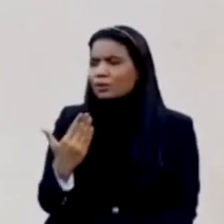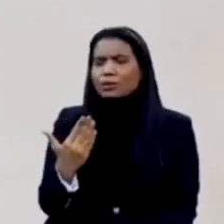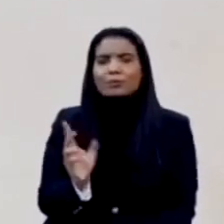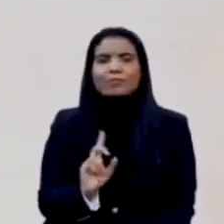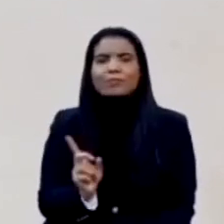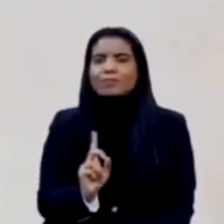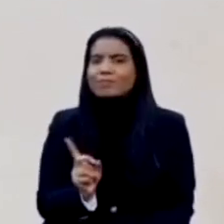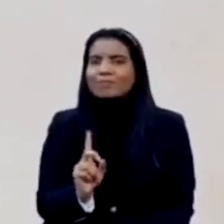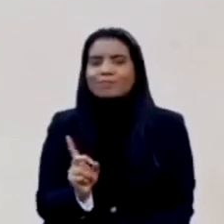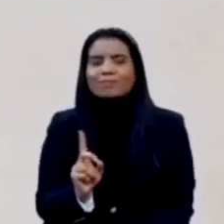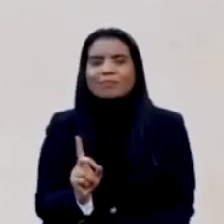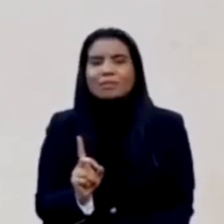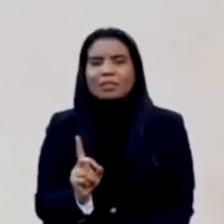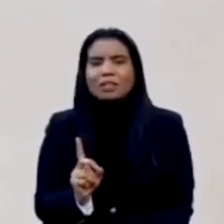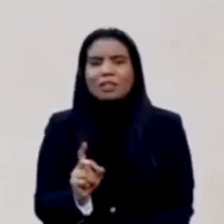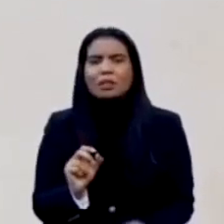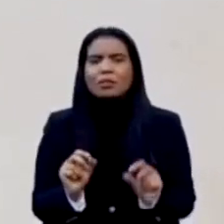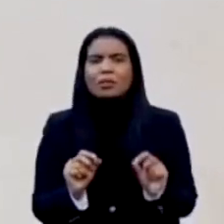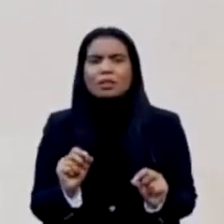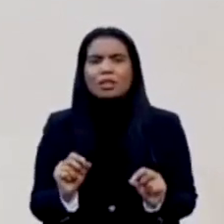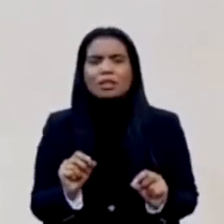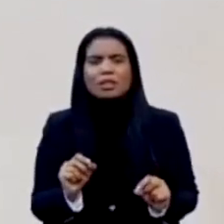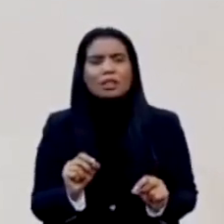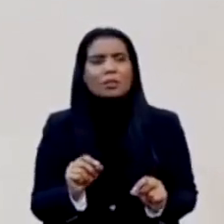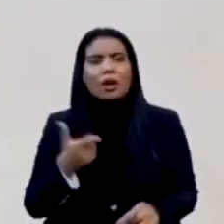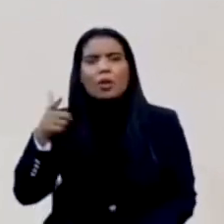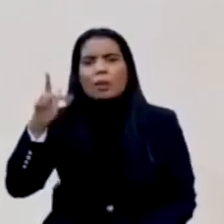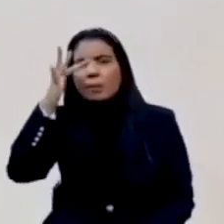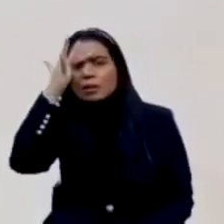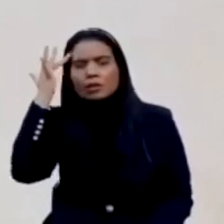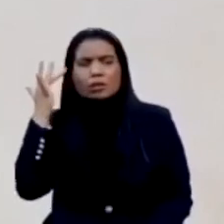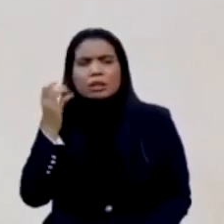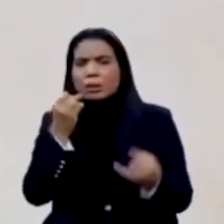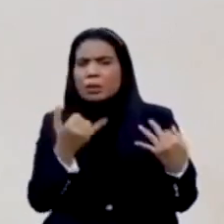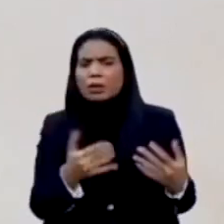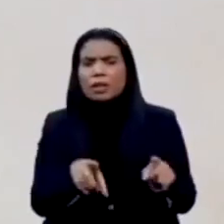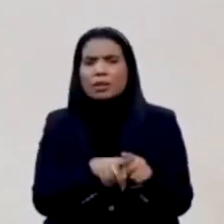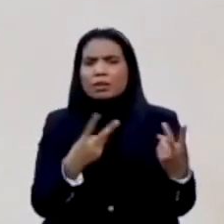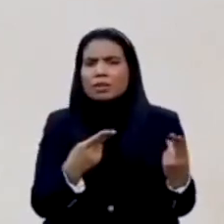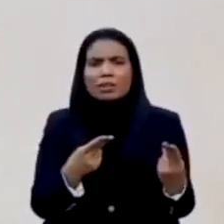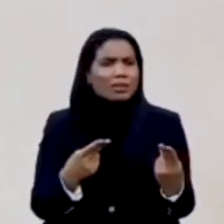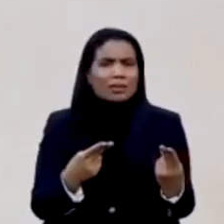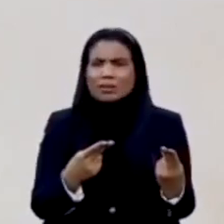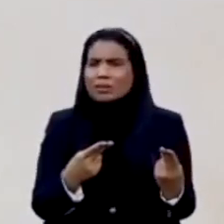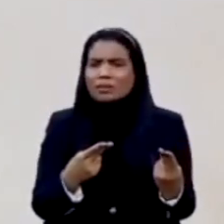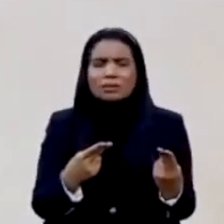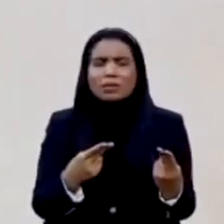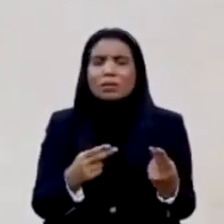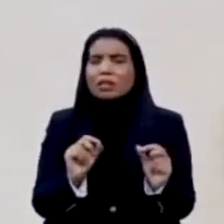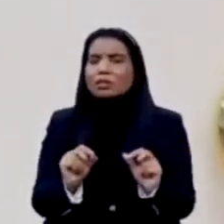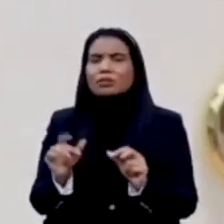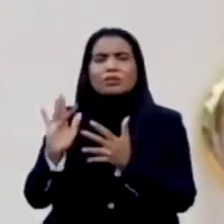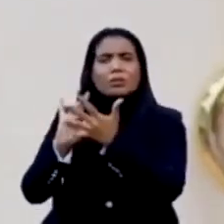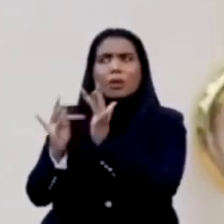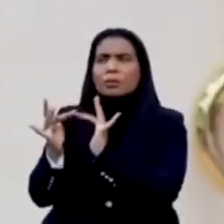ella no fue movida por ningún testimonio ella fue movida por el espíritu ella se tornó